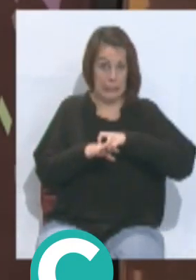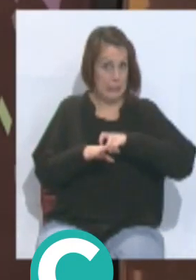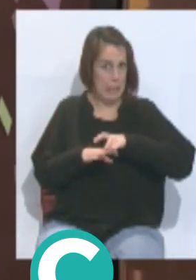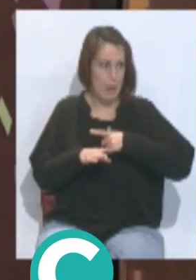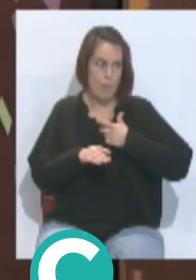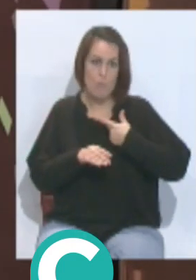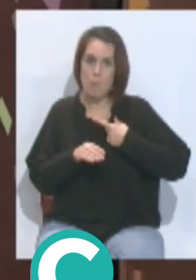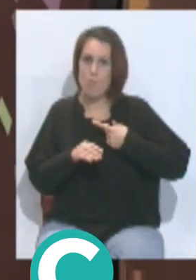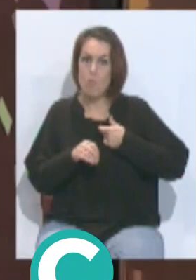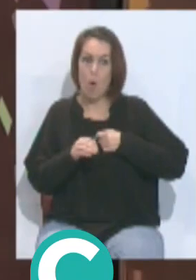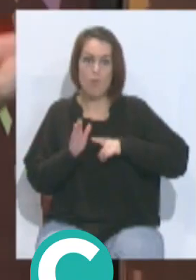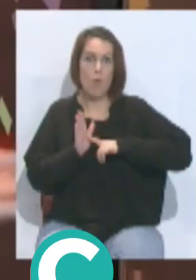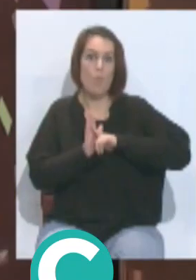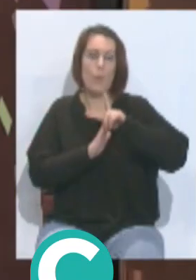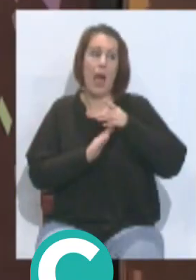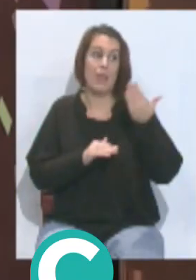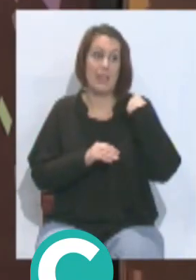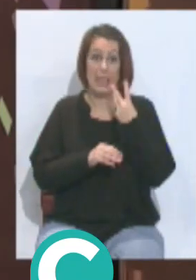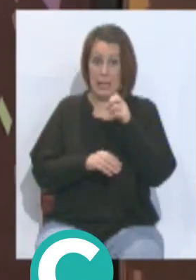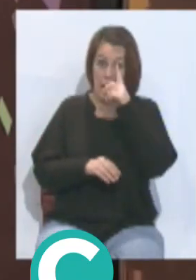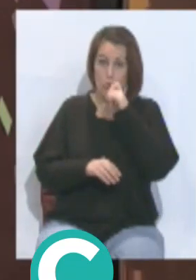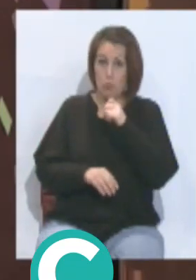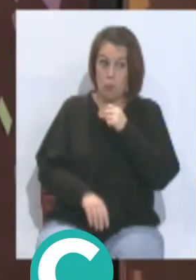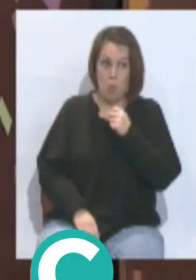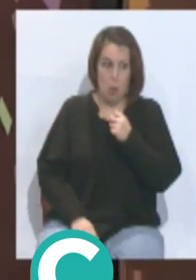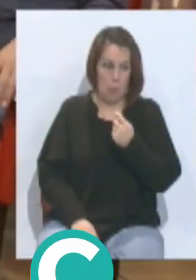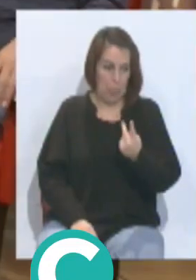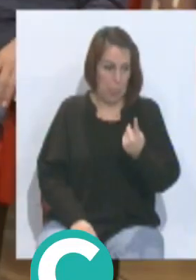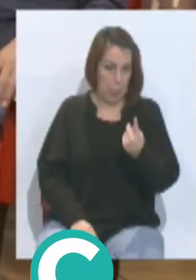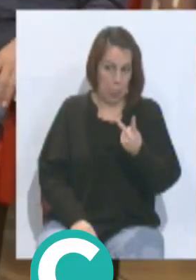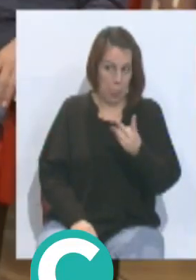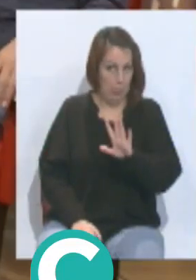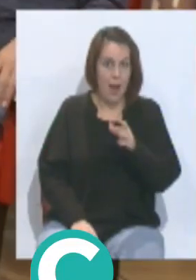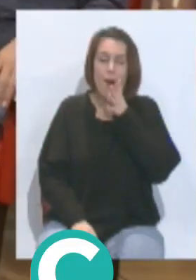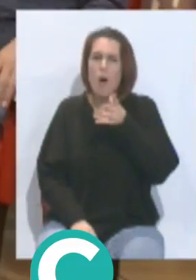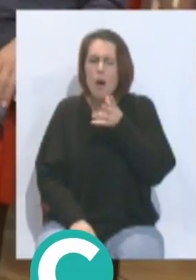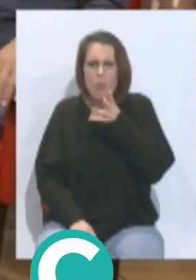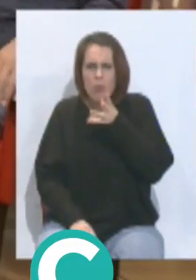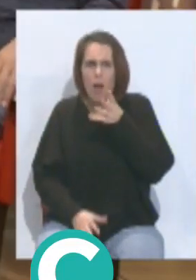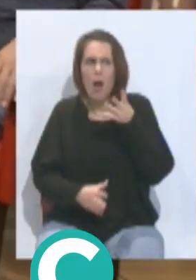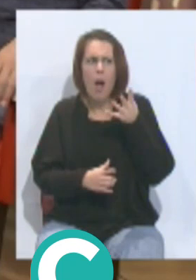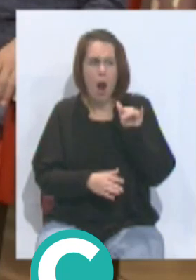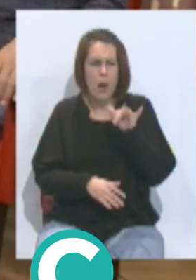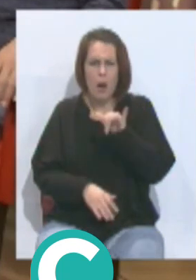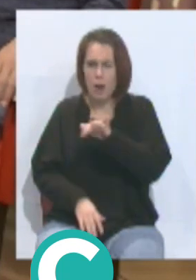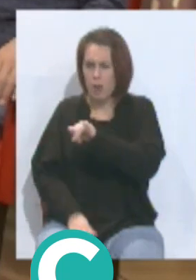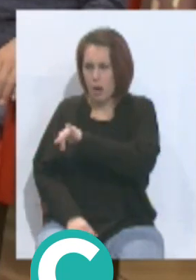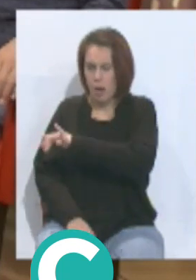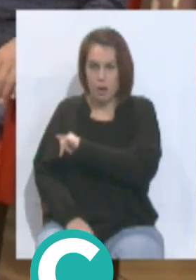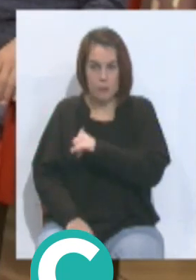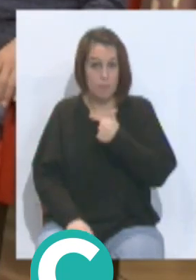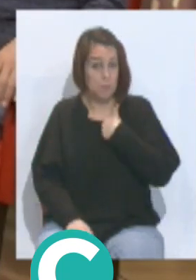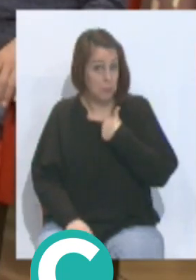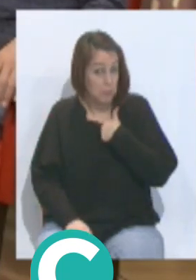en alza, que podríamos decir que hace 30 años eran dos gatos y ahora podemos disfrutar de un montón, muy buenos además, y a